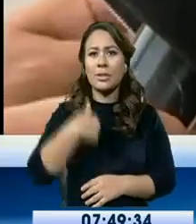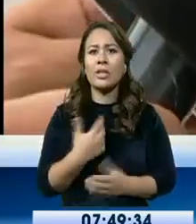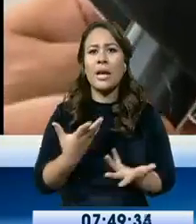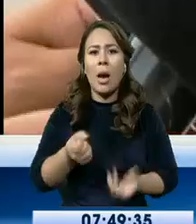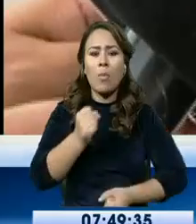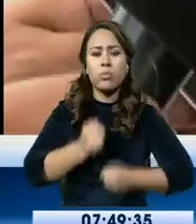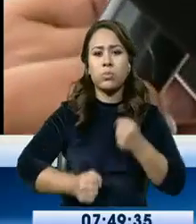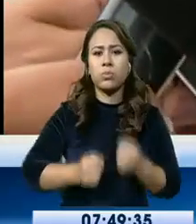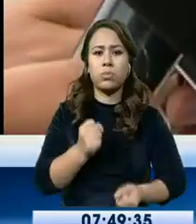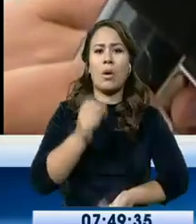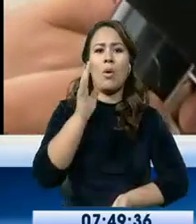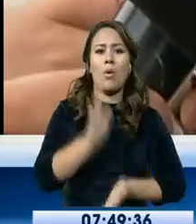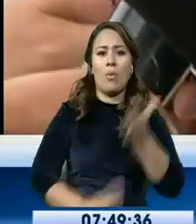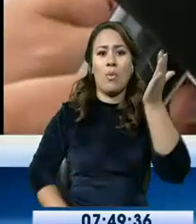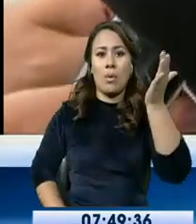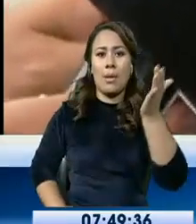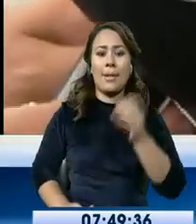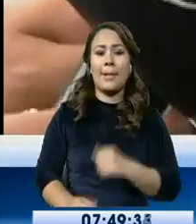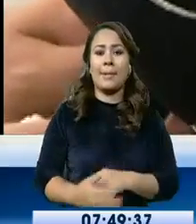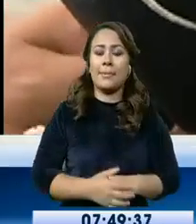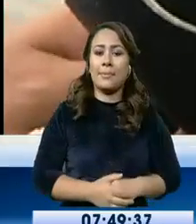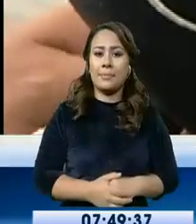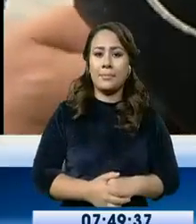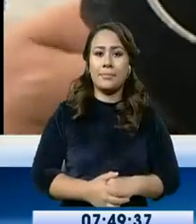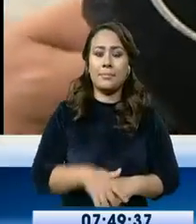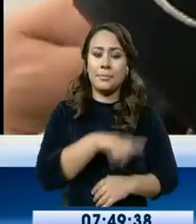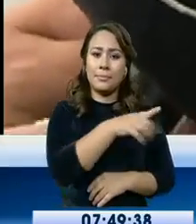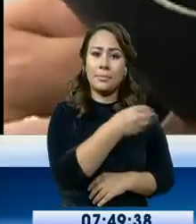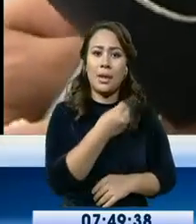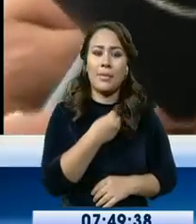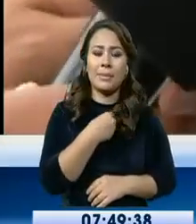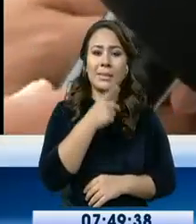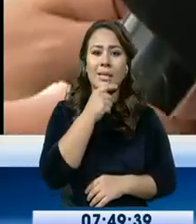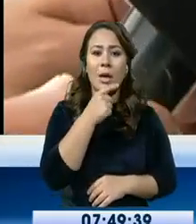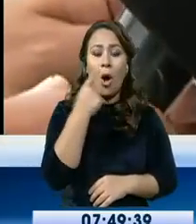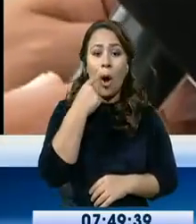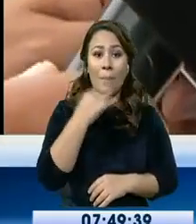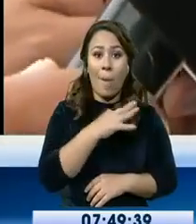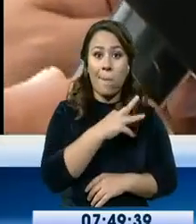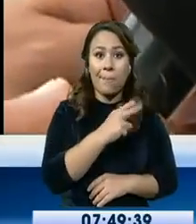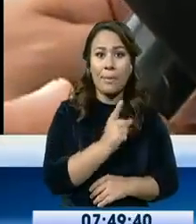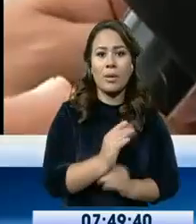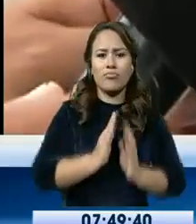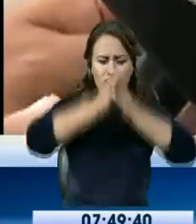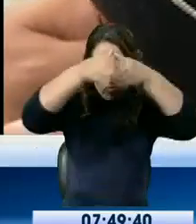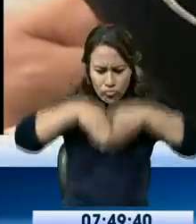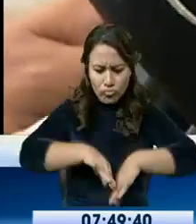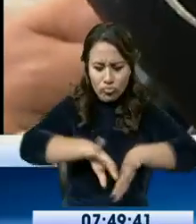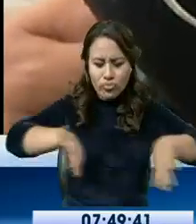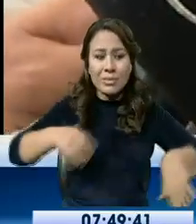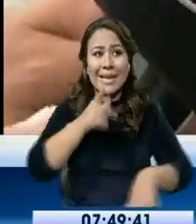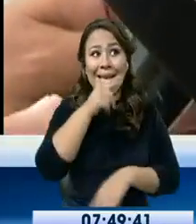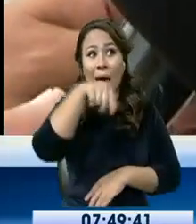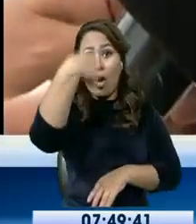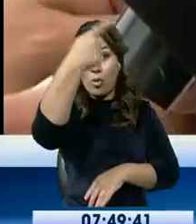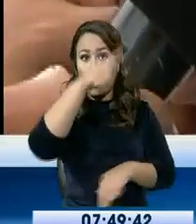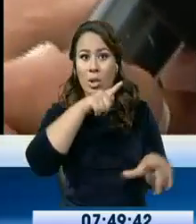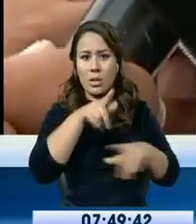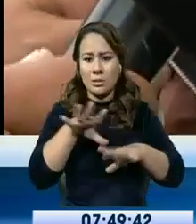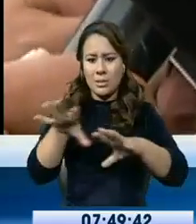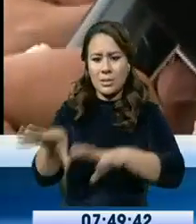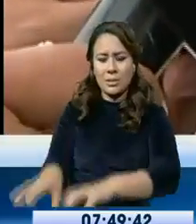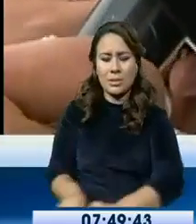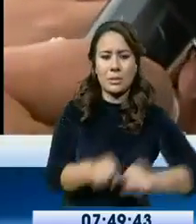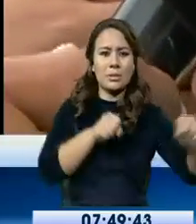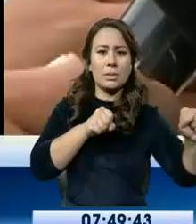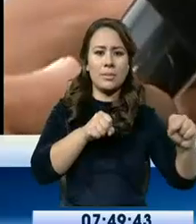Claro, se lanzó del puente, se lanzó del medio puente al Salado, al agua. Ahí otro pana, ahí lo cogieron. Él llegó hasta